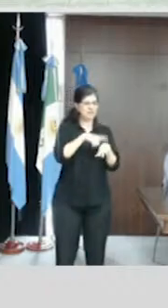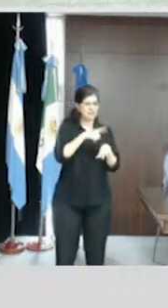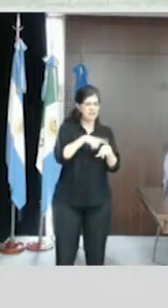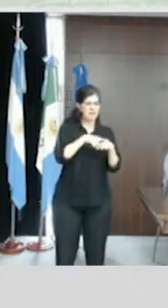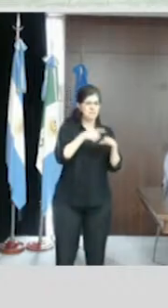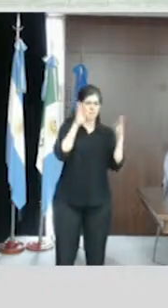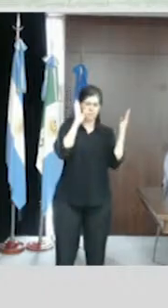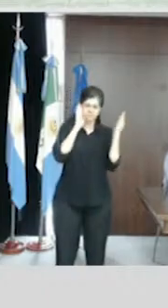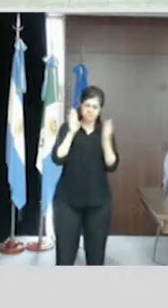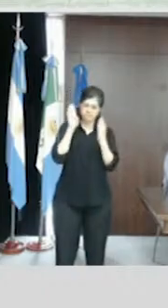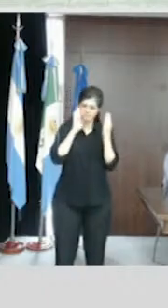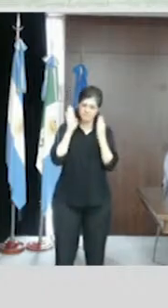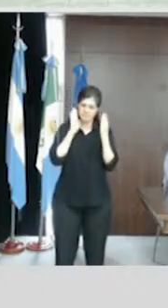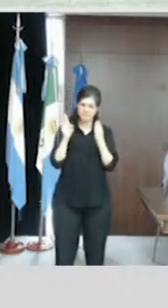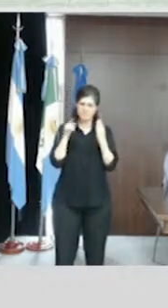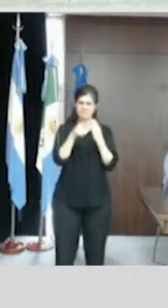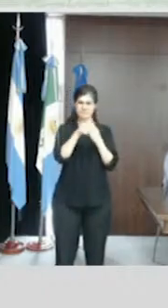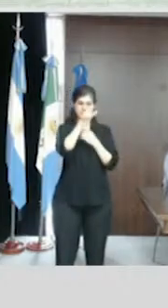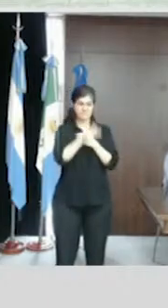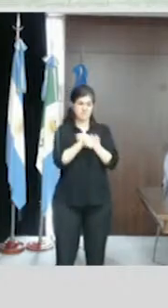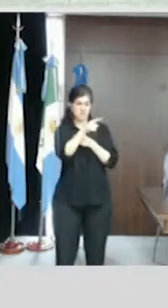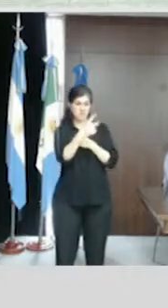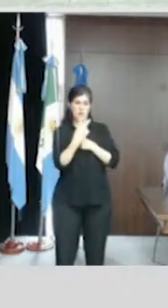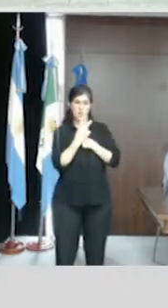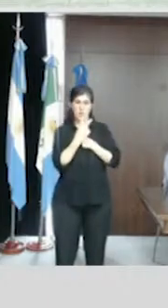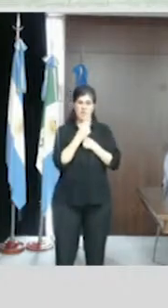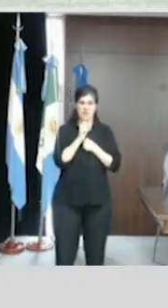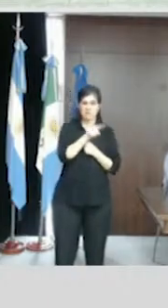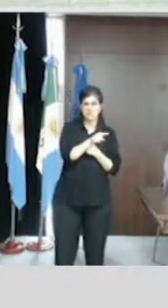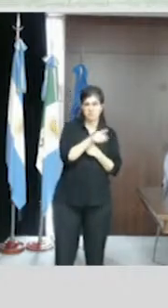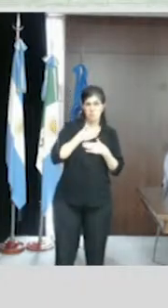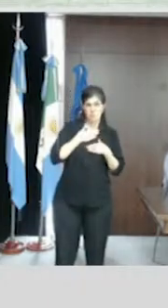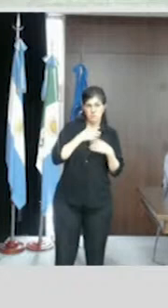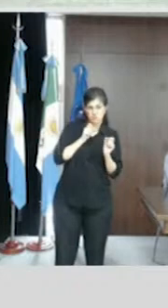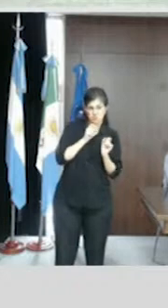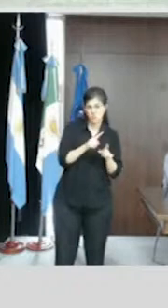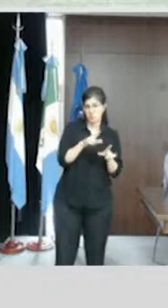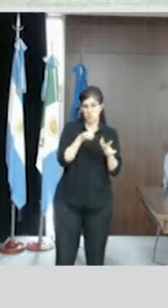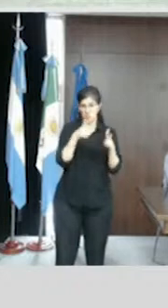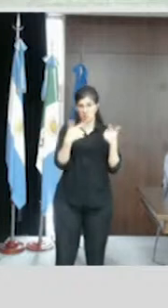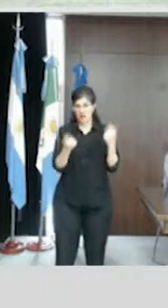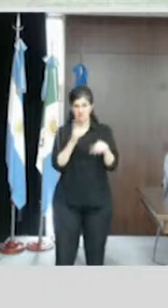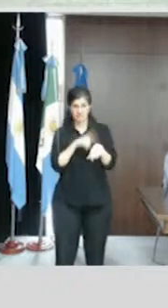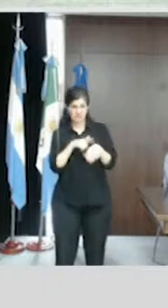familiar, no tiene tiempo para él, para su vida personal. ¿Sí?